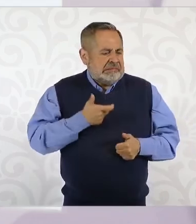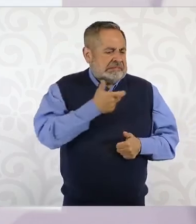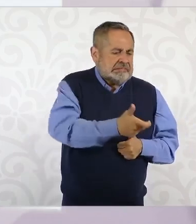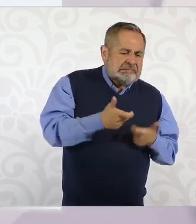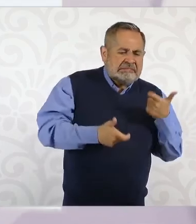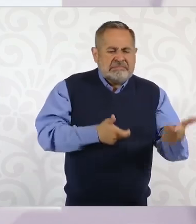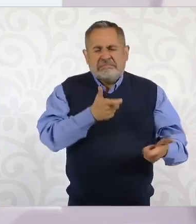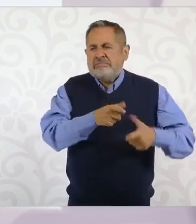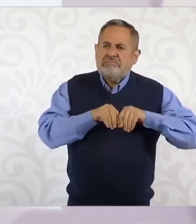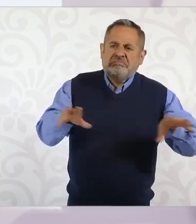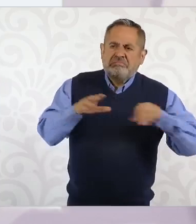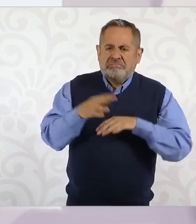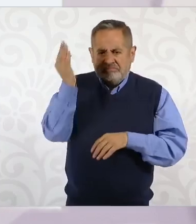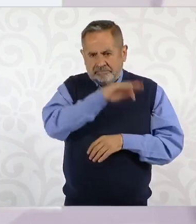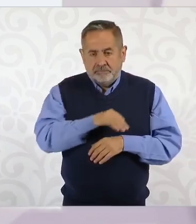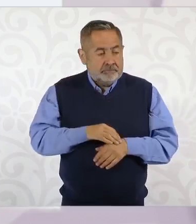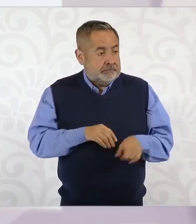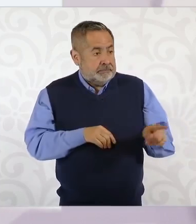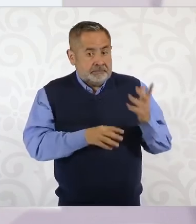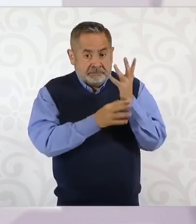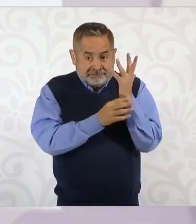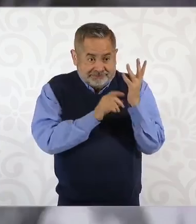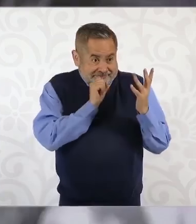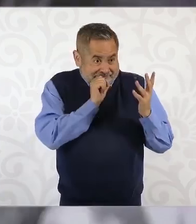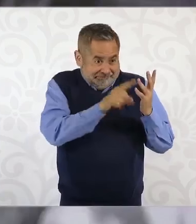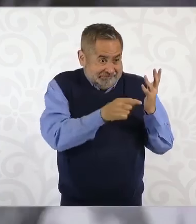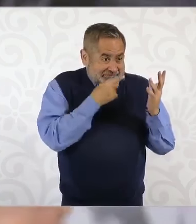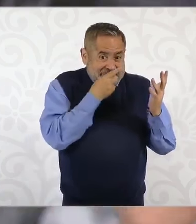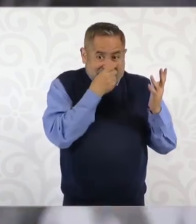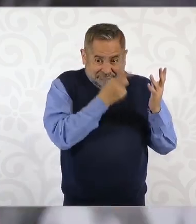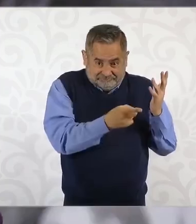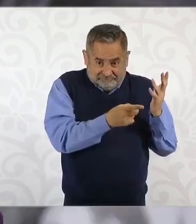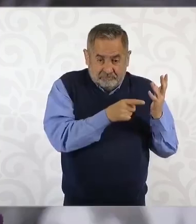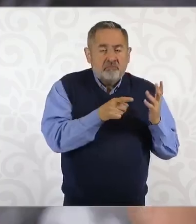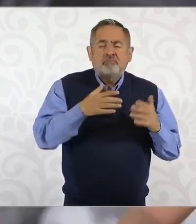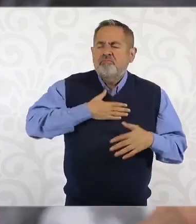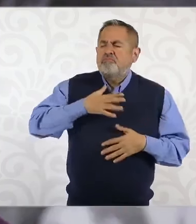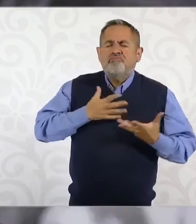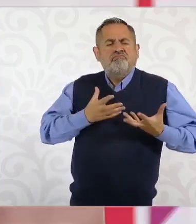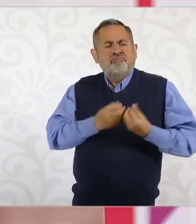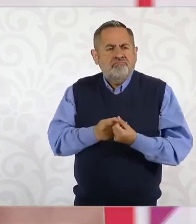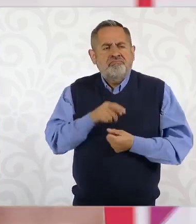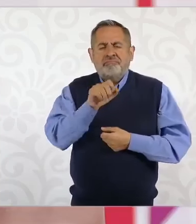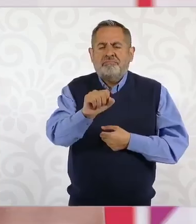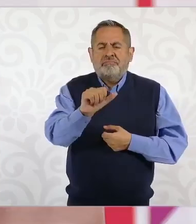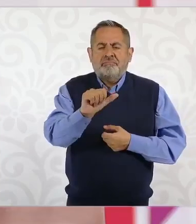que esta persona dijo que fue contratada por Salinas Pliego. Eso es un tema.